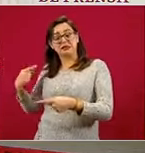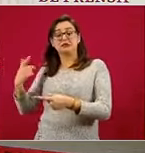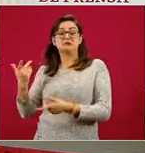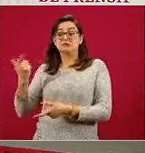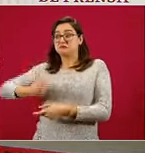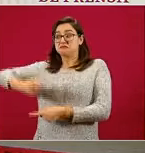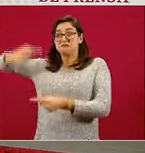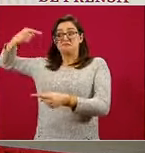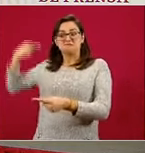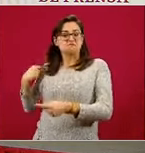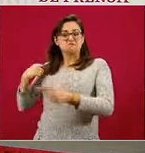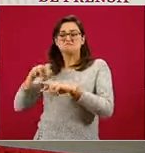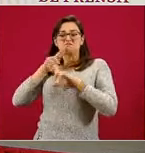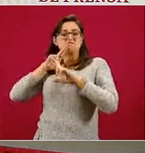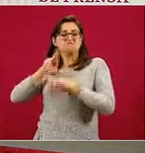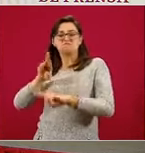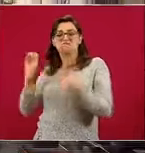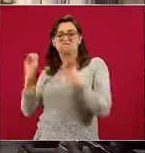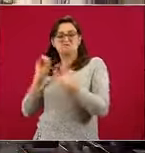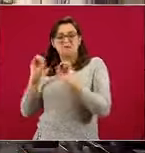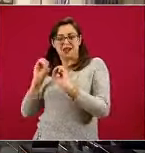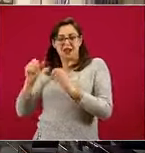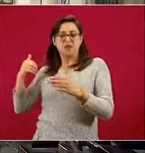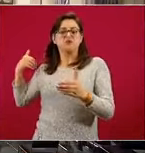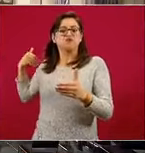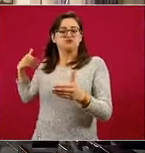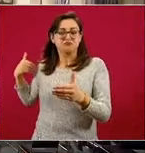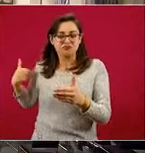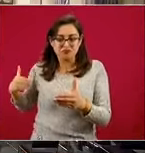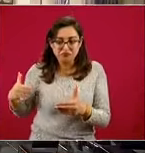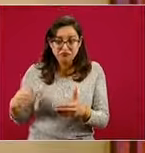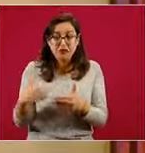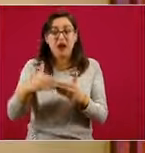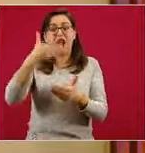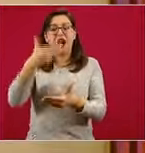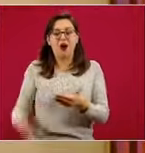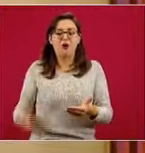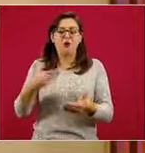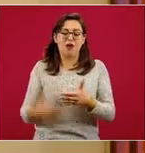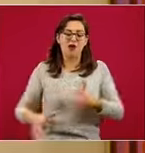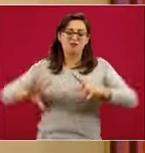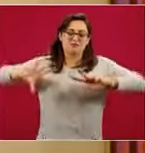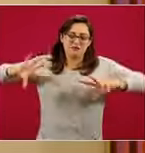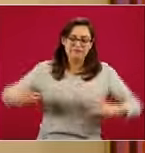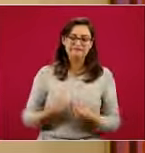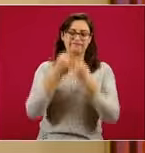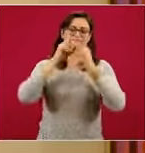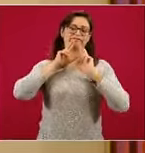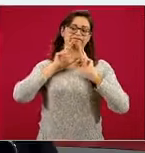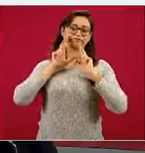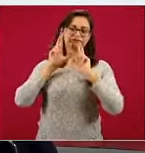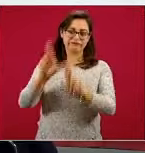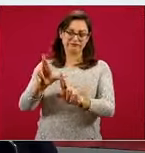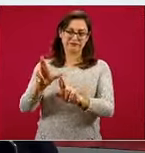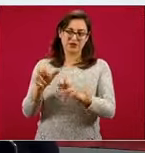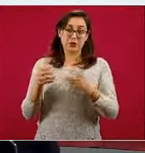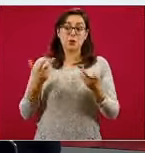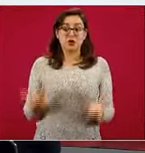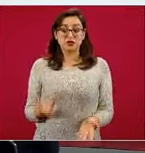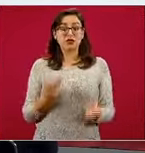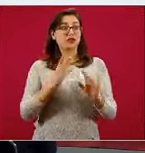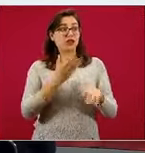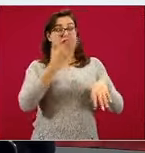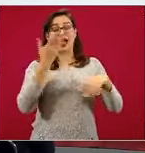en la medida que la Red Nacional de Laboratorios va emitiendo sus resultados o, como decíamos, los estados van